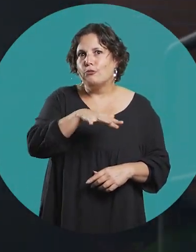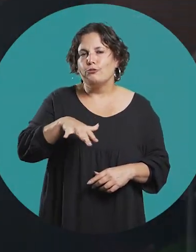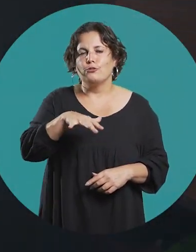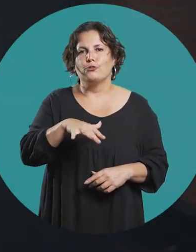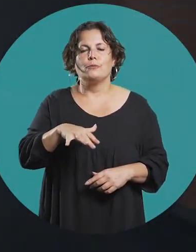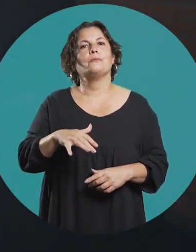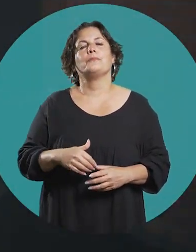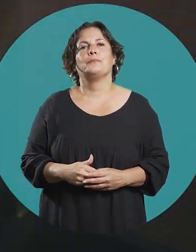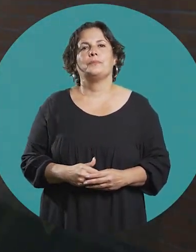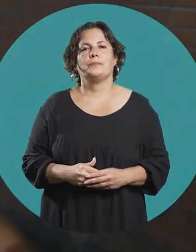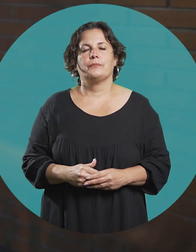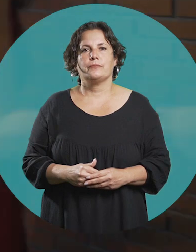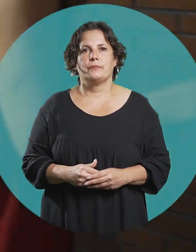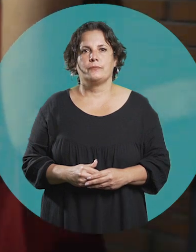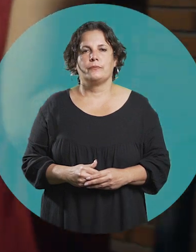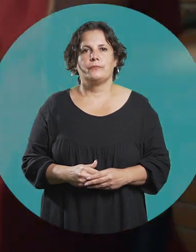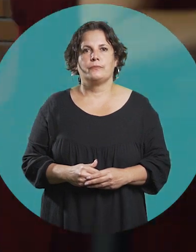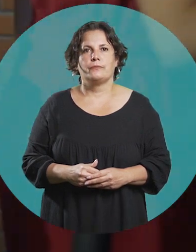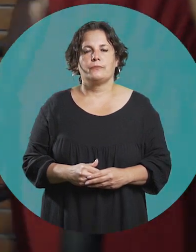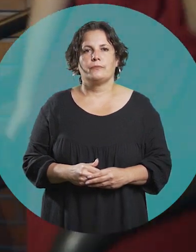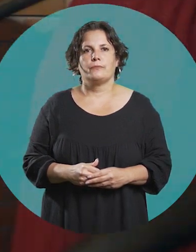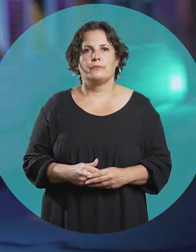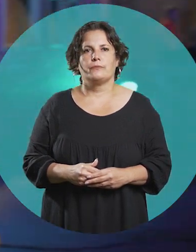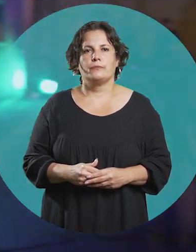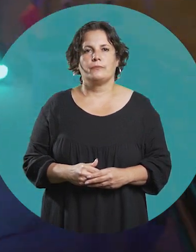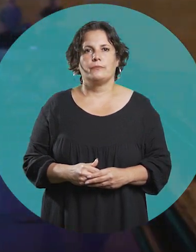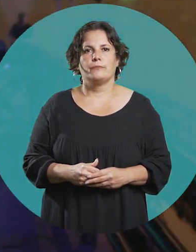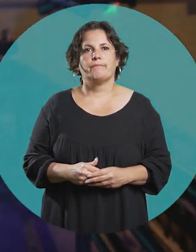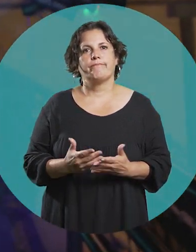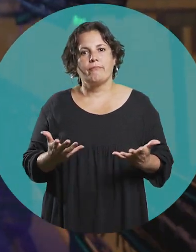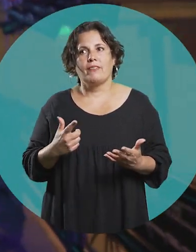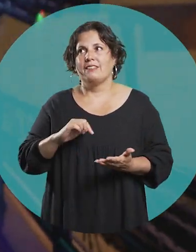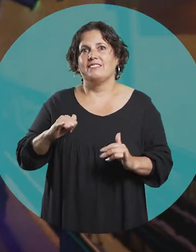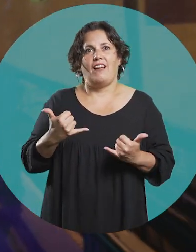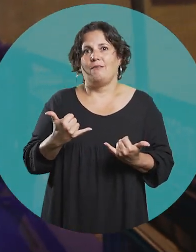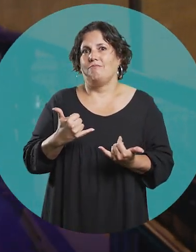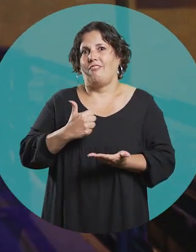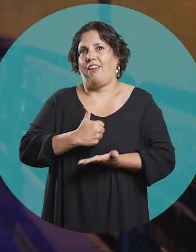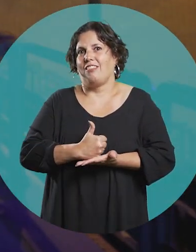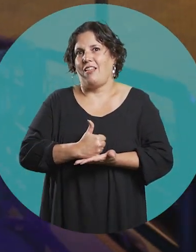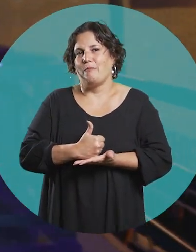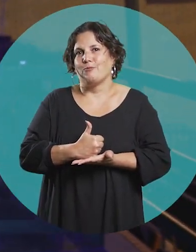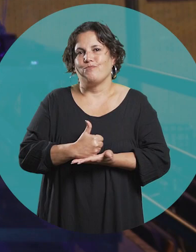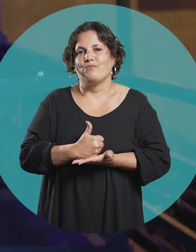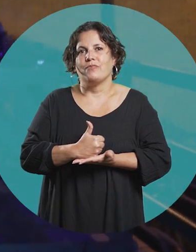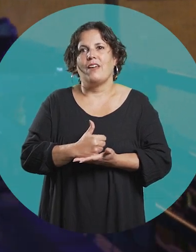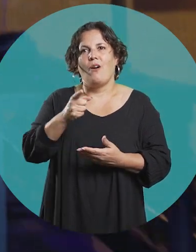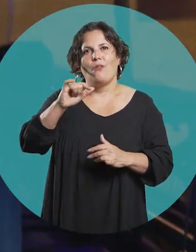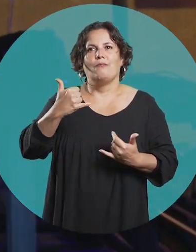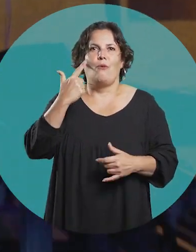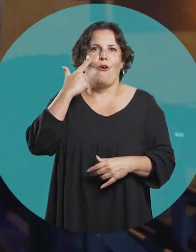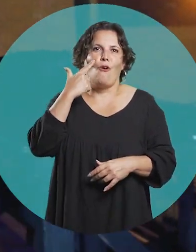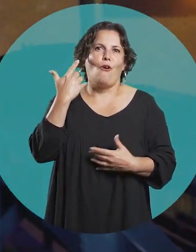acá por la escalera. Sigue Santi. Bueno, aquí estamos. Esta chica la